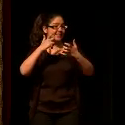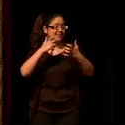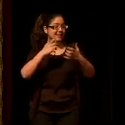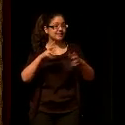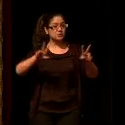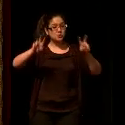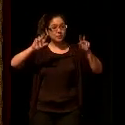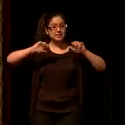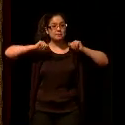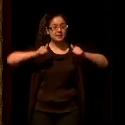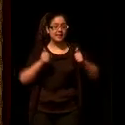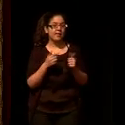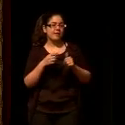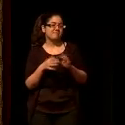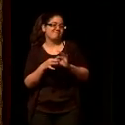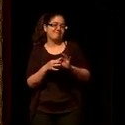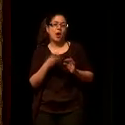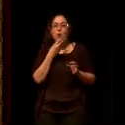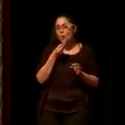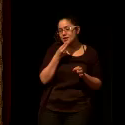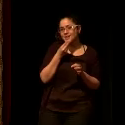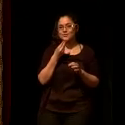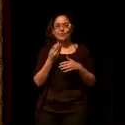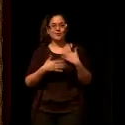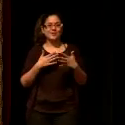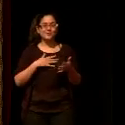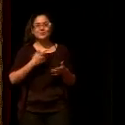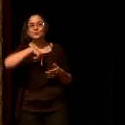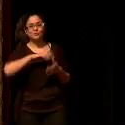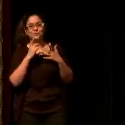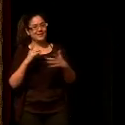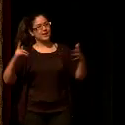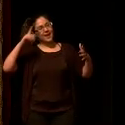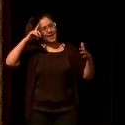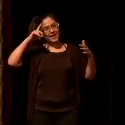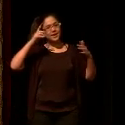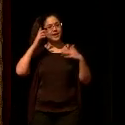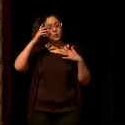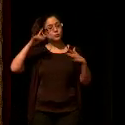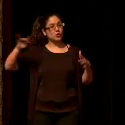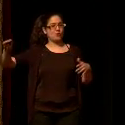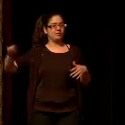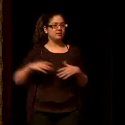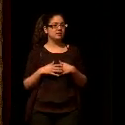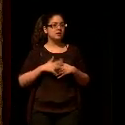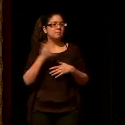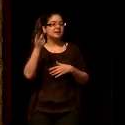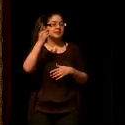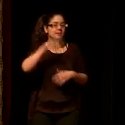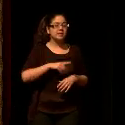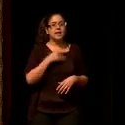estética desde lo bello desde la ilusión de hacer una cosa en conjunto esto no es diríamos